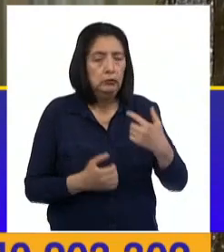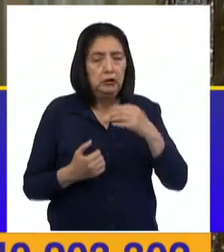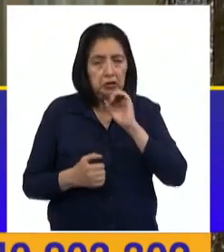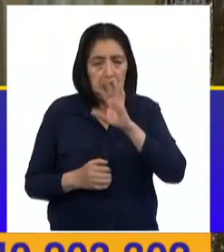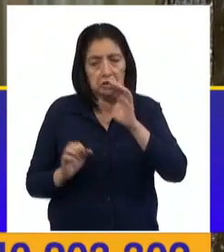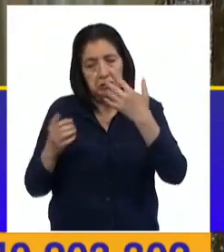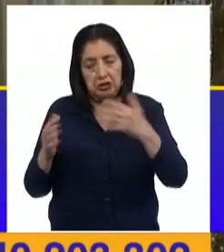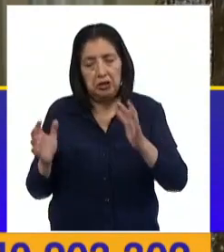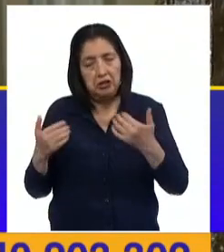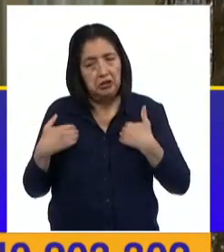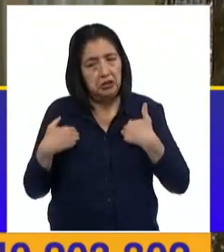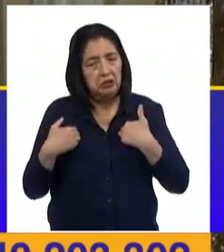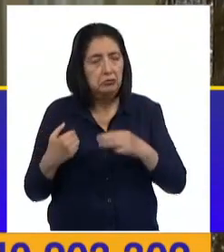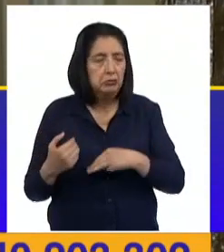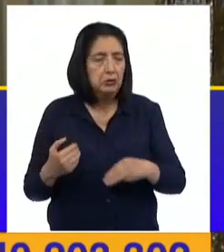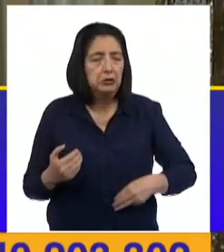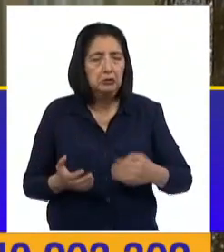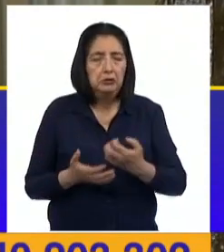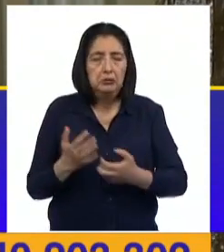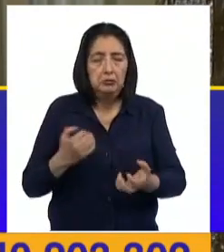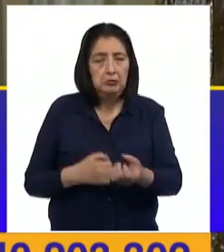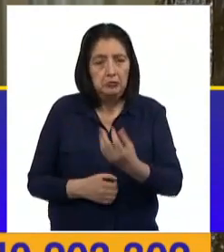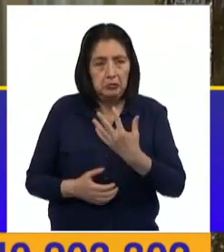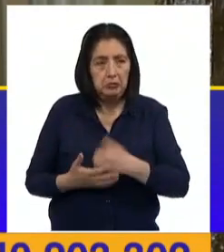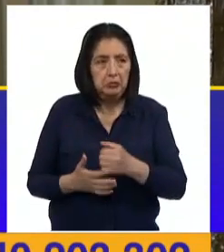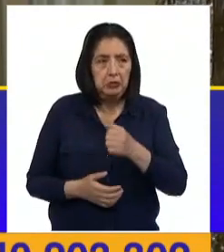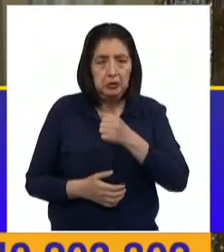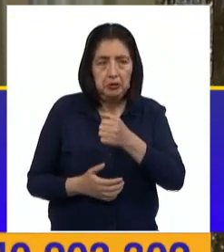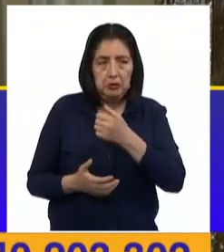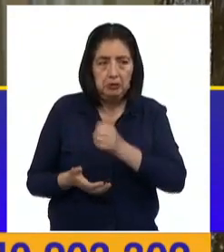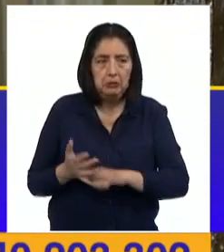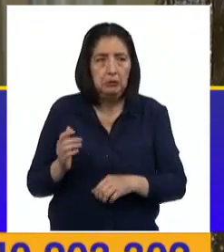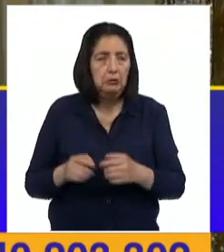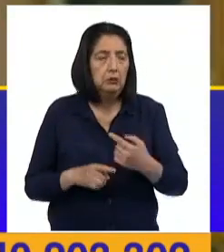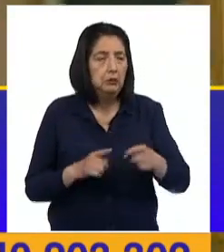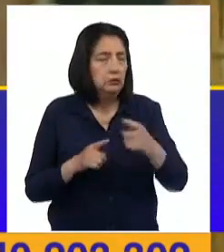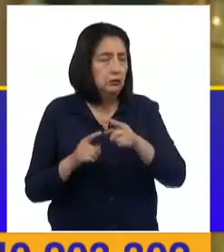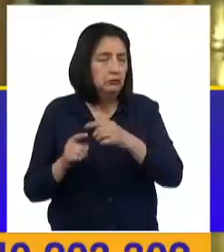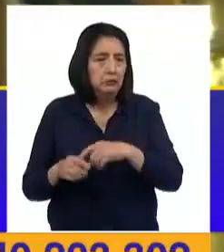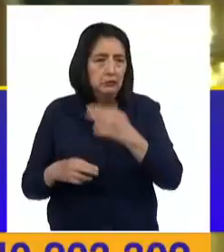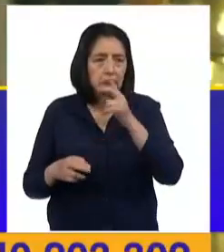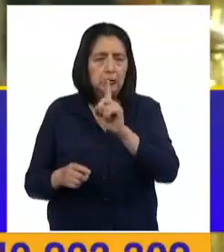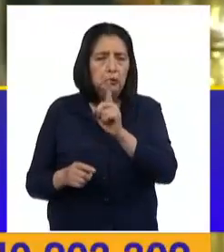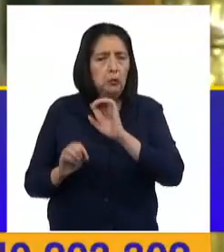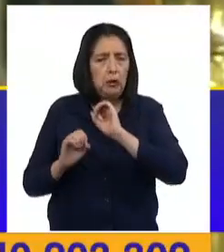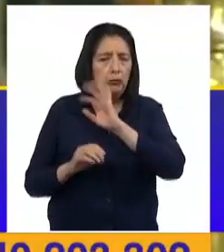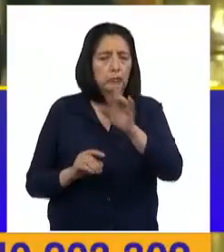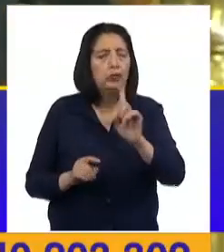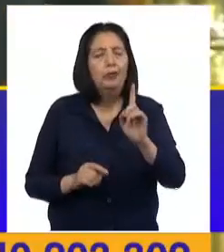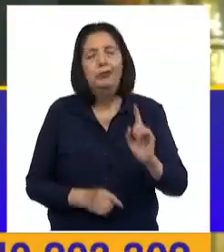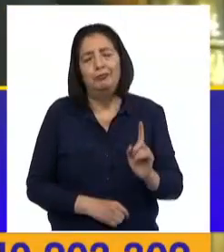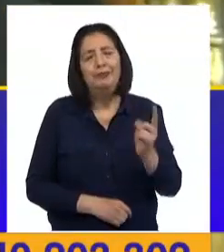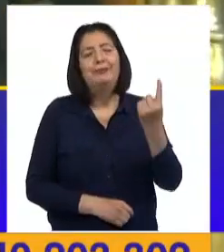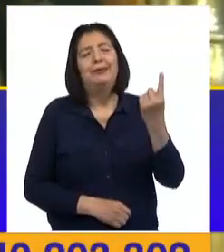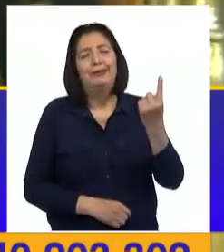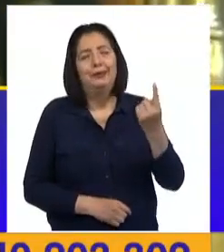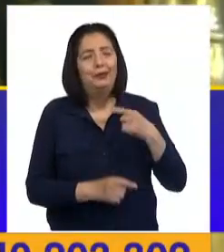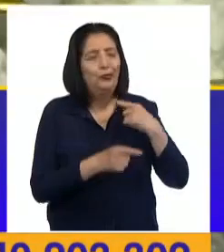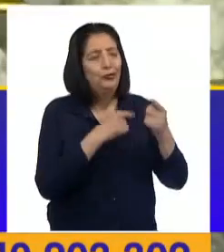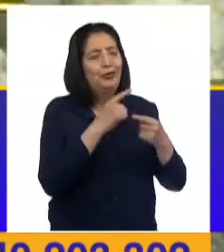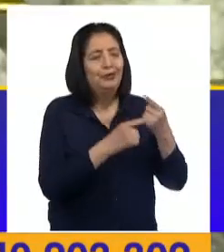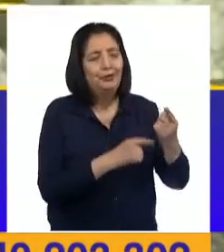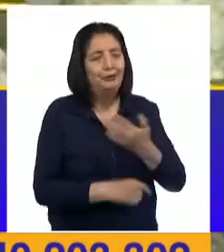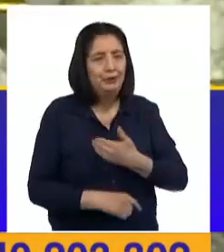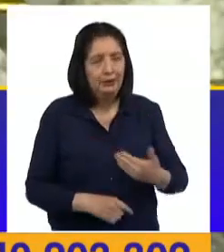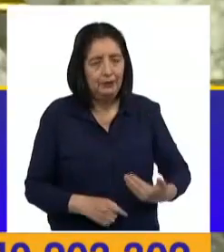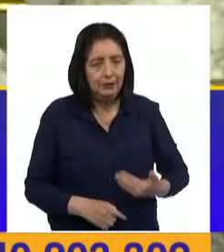ministro de Economía, simplemente que, según nos dijo en entrevista a varios medios, no lo ha hecho público todavía porque quería primero comentárselo al